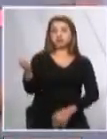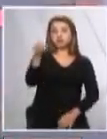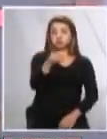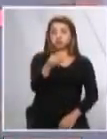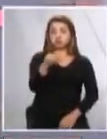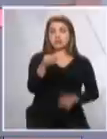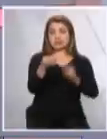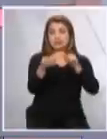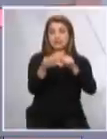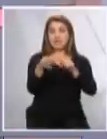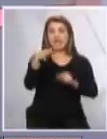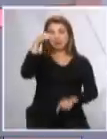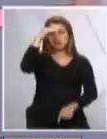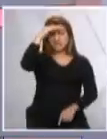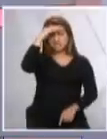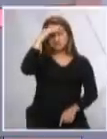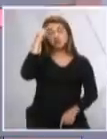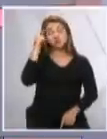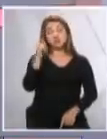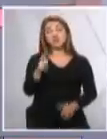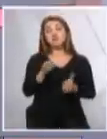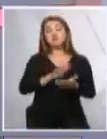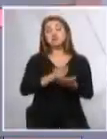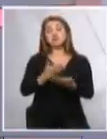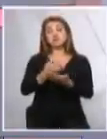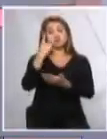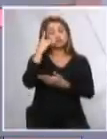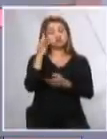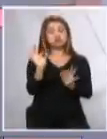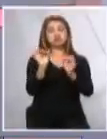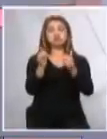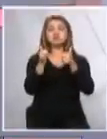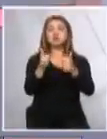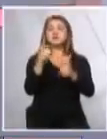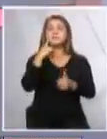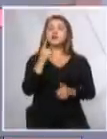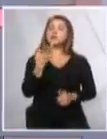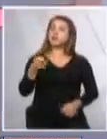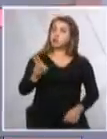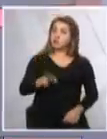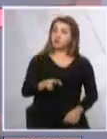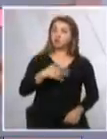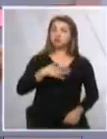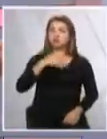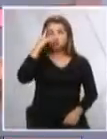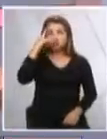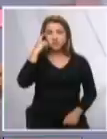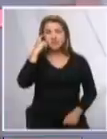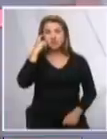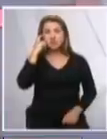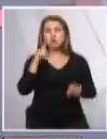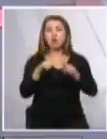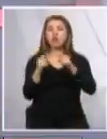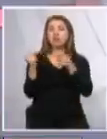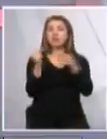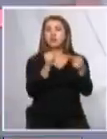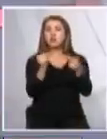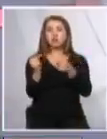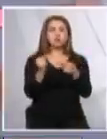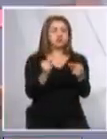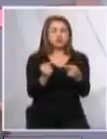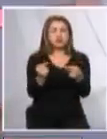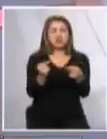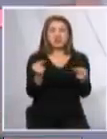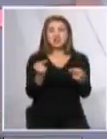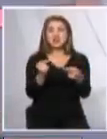me parece bastante más sensato y razonable. Ahora, de nuevo, creo que es una discusión